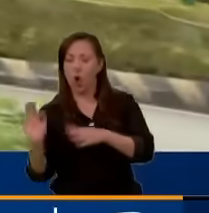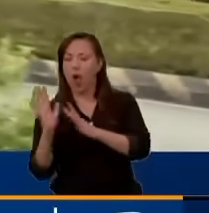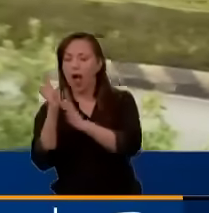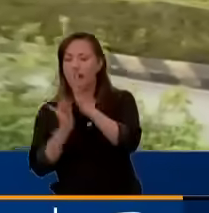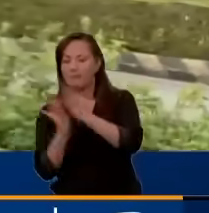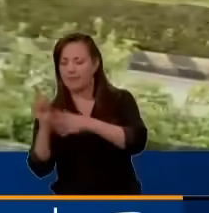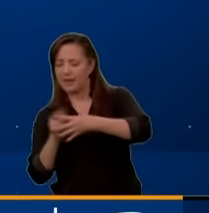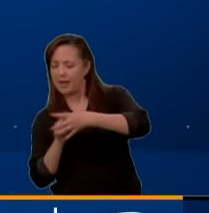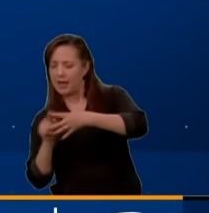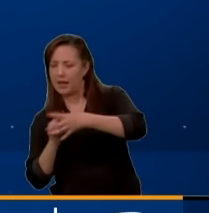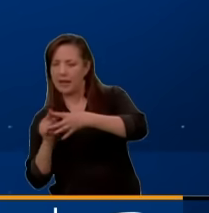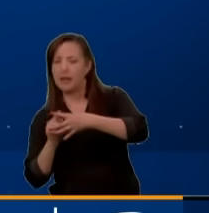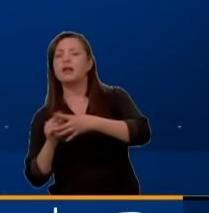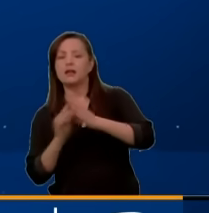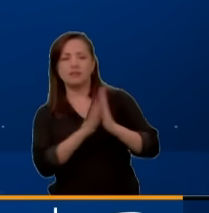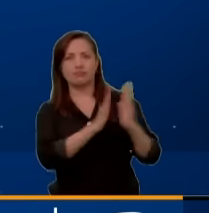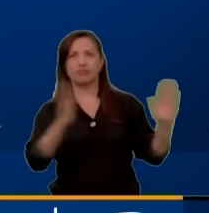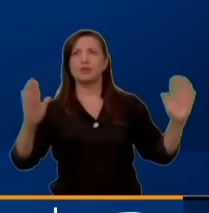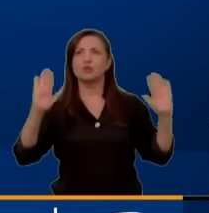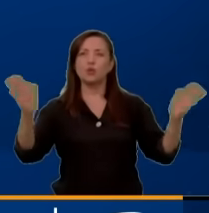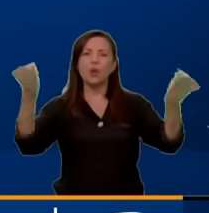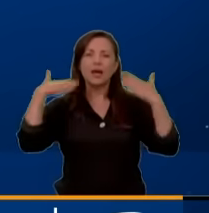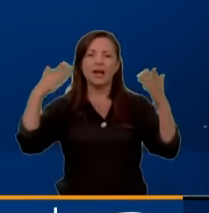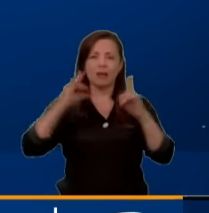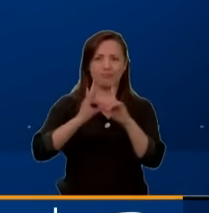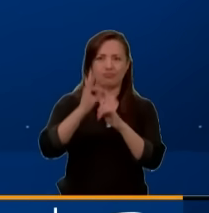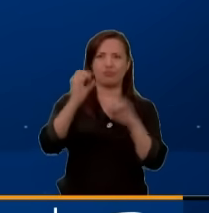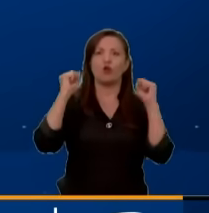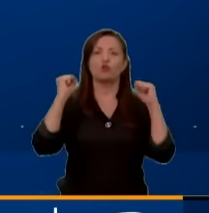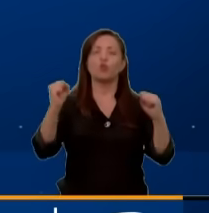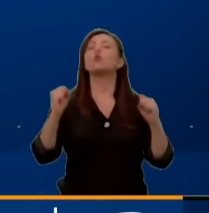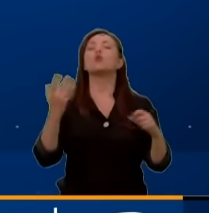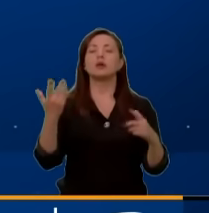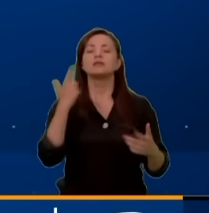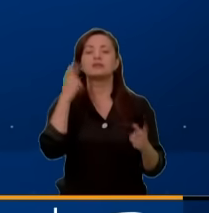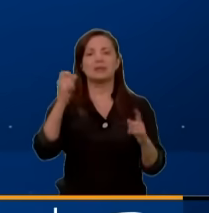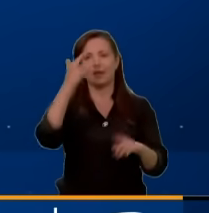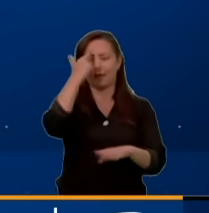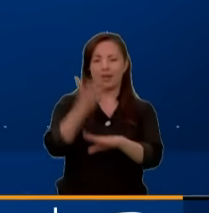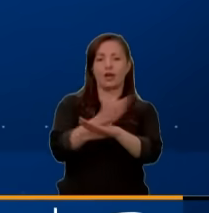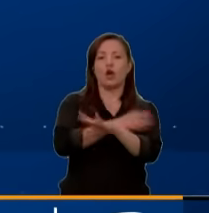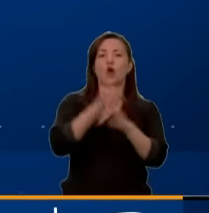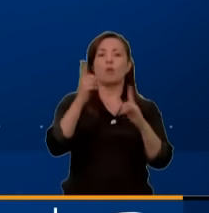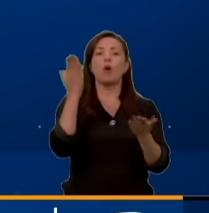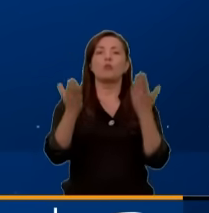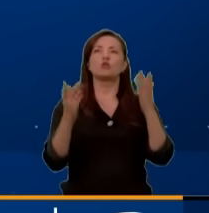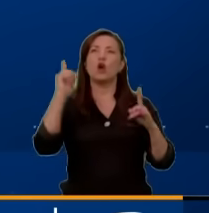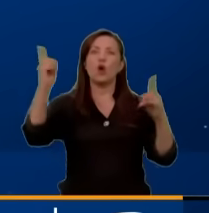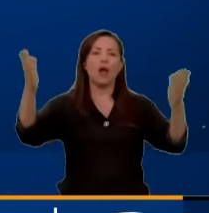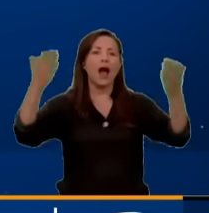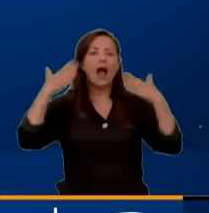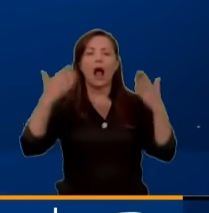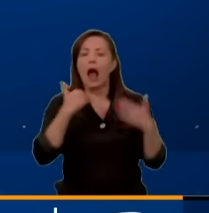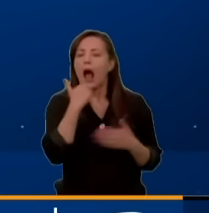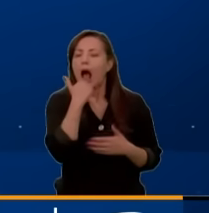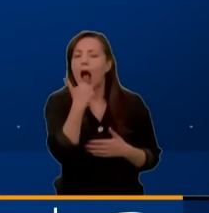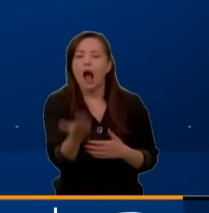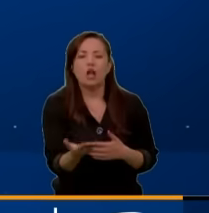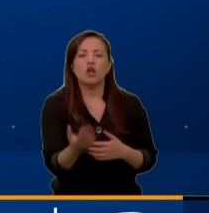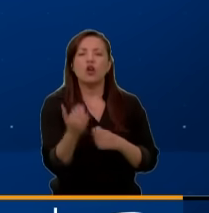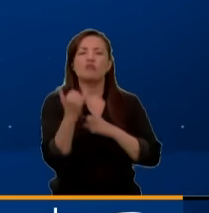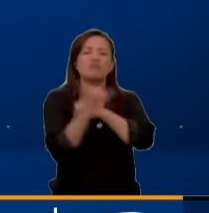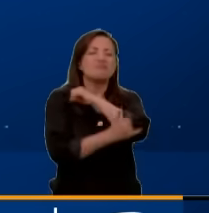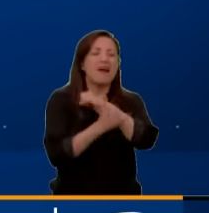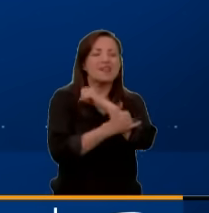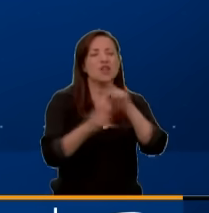ciertas precauciones porque es posible que con las olas de calor tan fuerte, cualquier pase de olla que